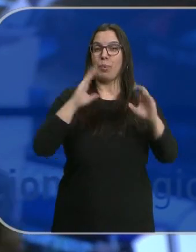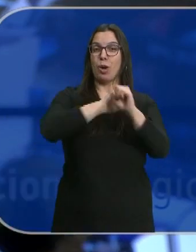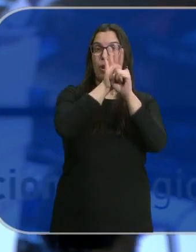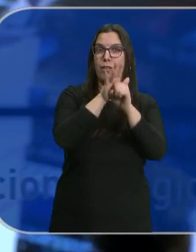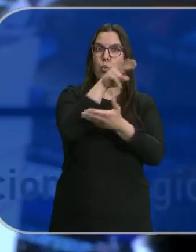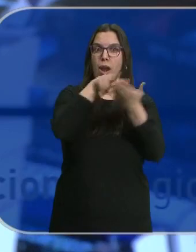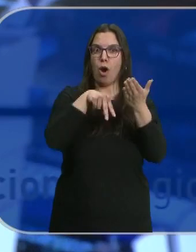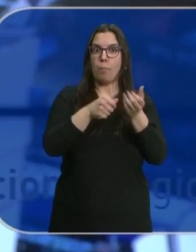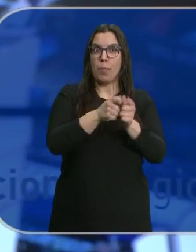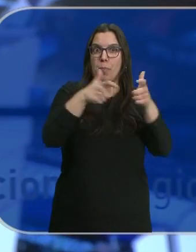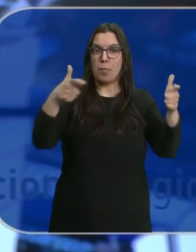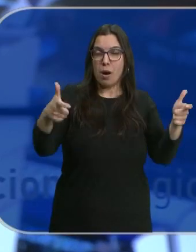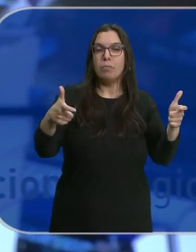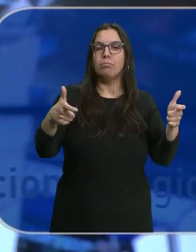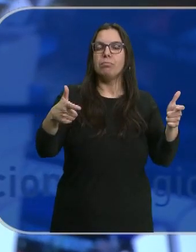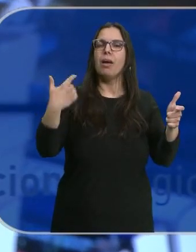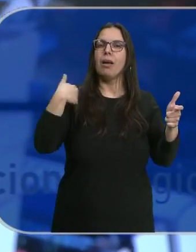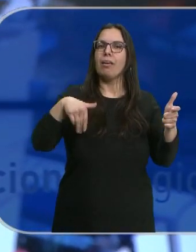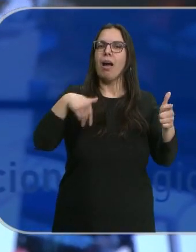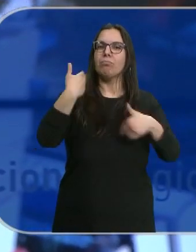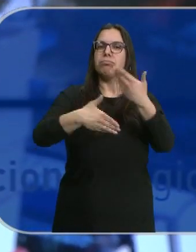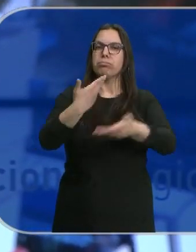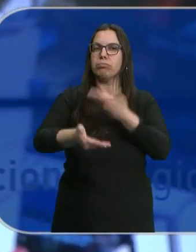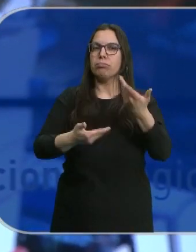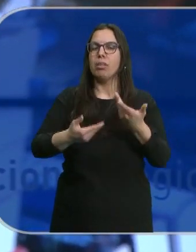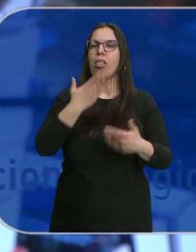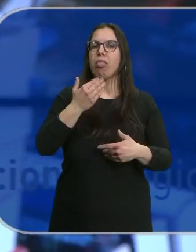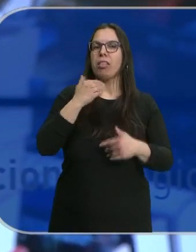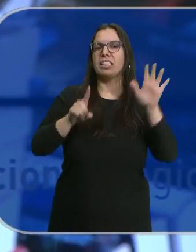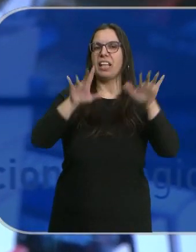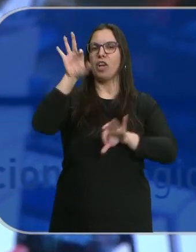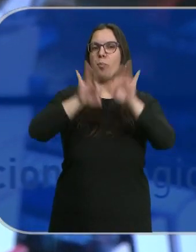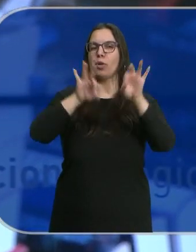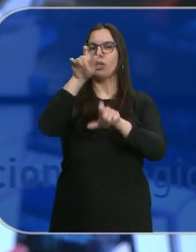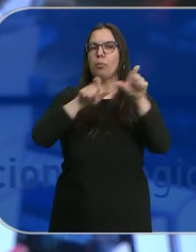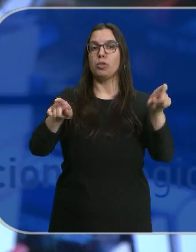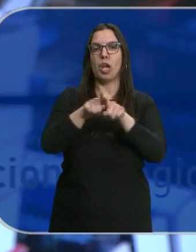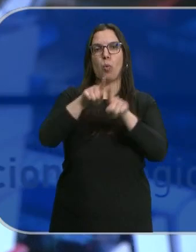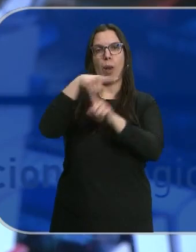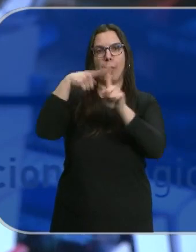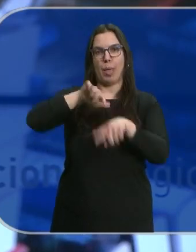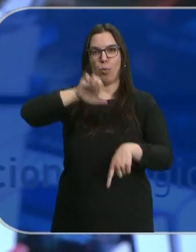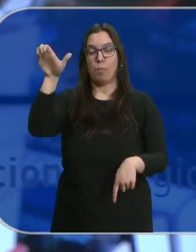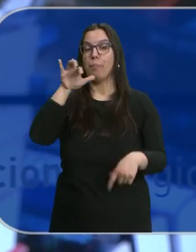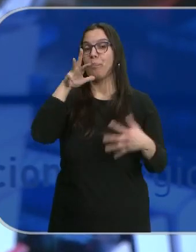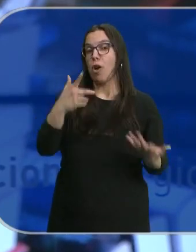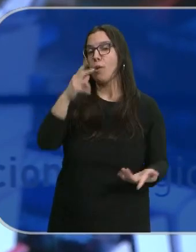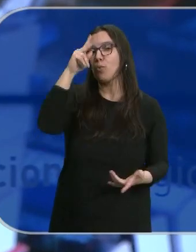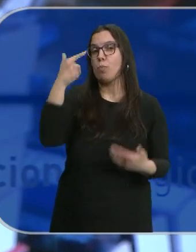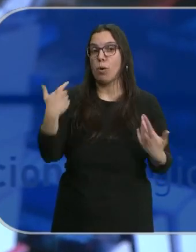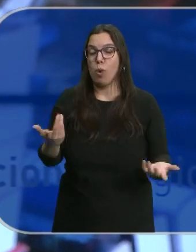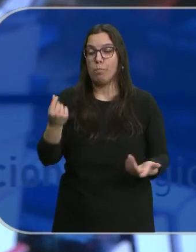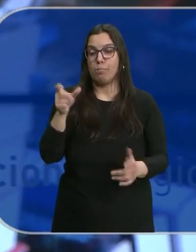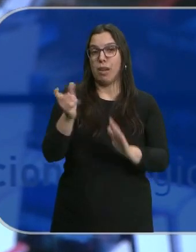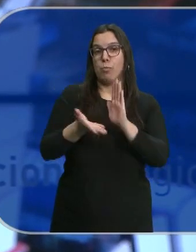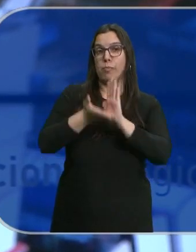pandemia se conservan y en España ya lee por ocio el 65% de la población, igual que la media europea. Ahora lo que empieza a preocupar es